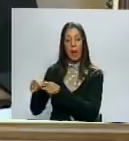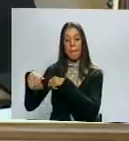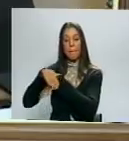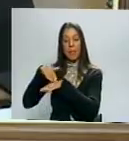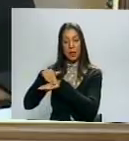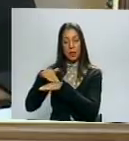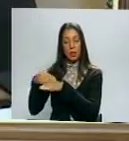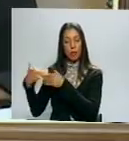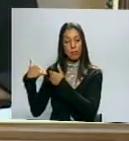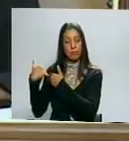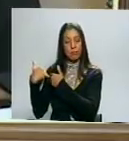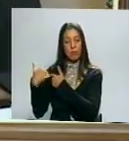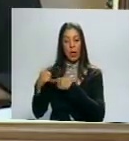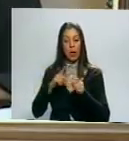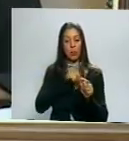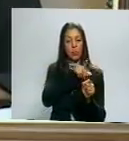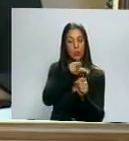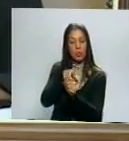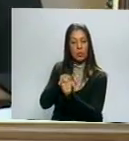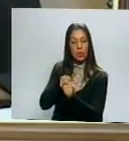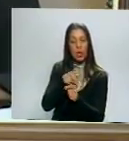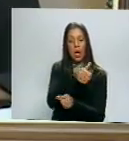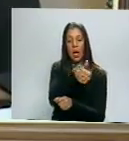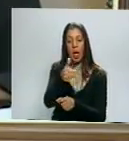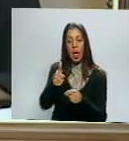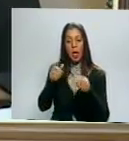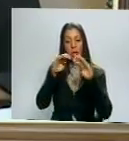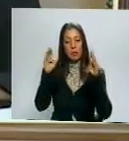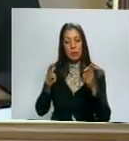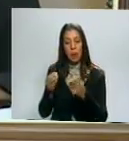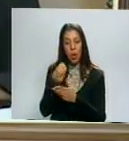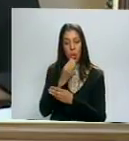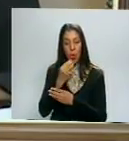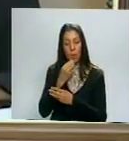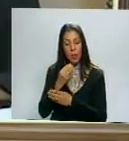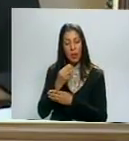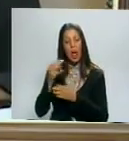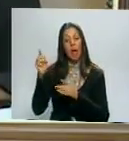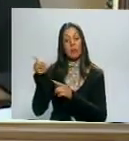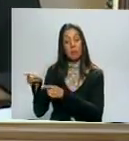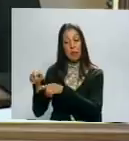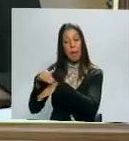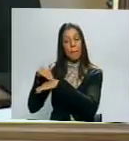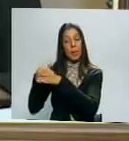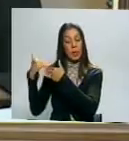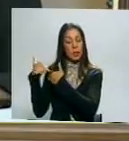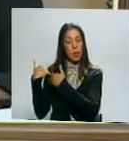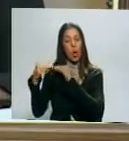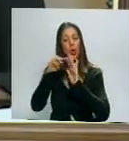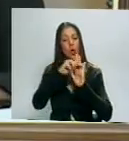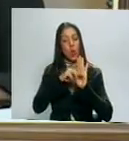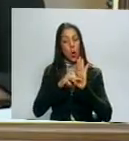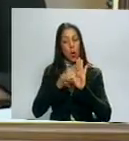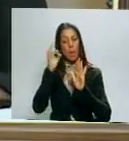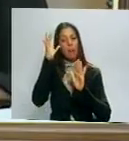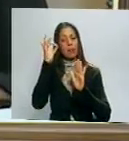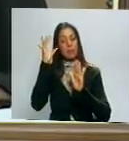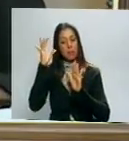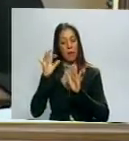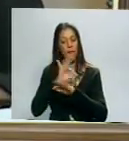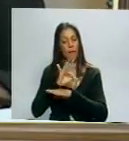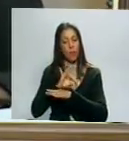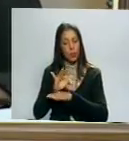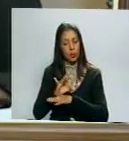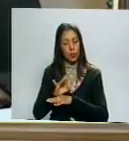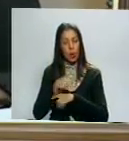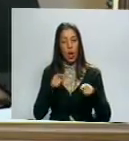nacional responsable del Comité Local de Abastecimiento y Producción establecerá las normas relativas a su organización y funcionamiento cuando